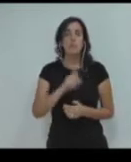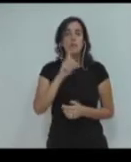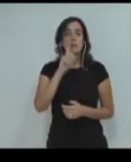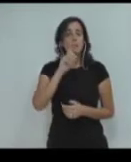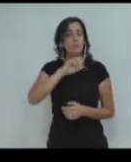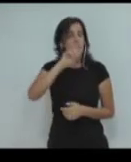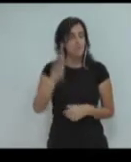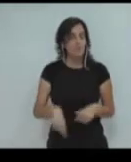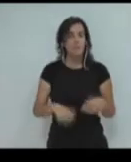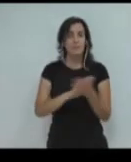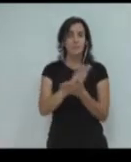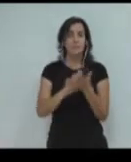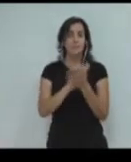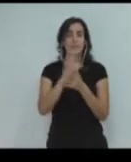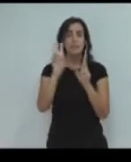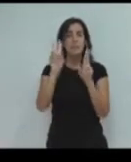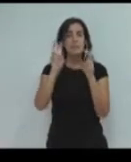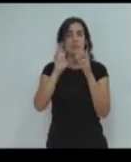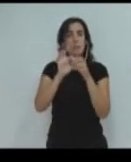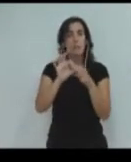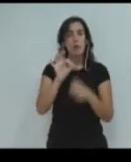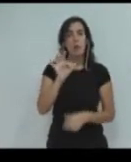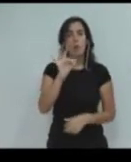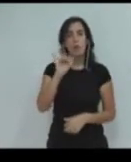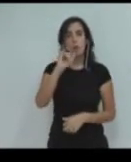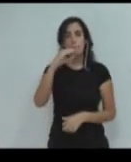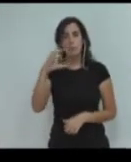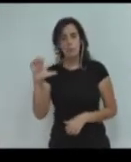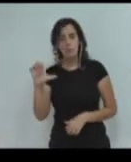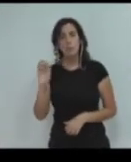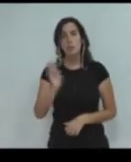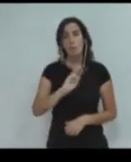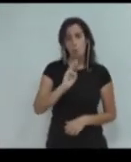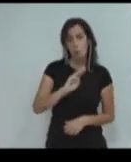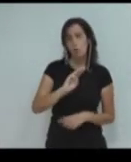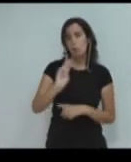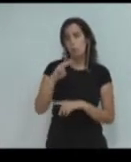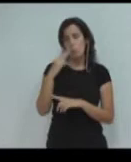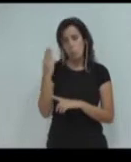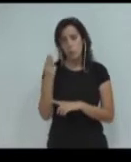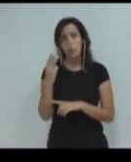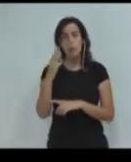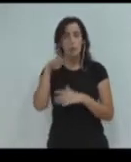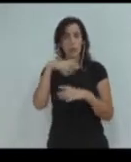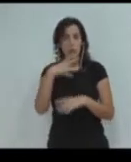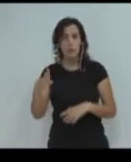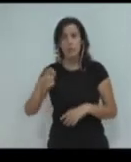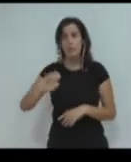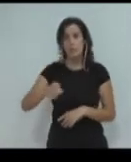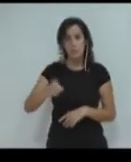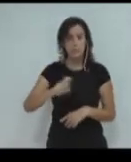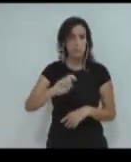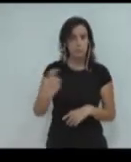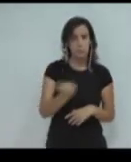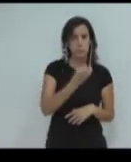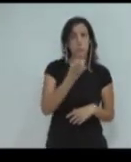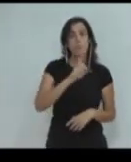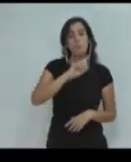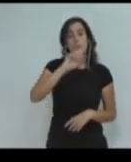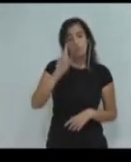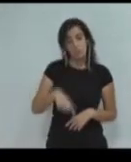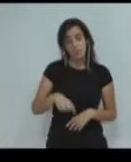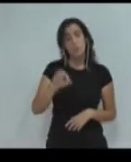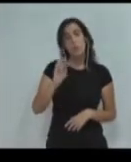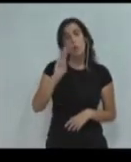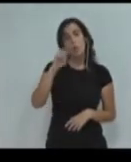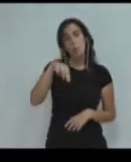mencionasteis que esto que hemos hablado del tema del Office, ¿no?, digamos del Word, PowerPoint o tablas Excel, tal, también en